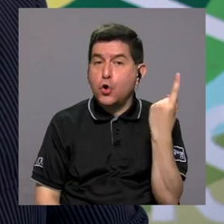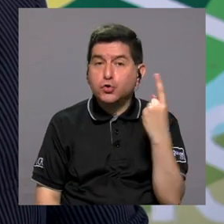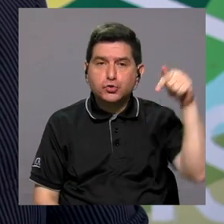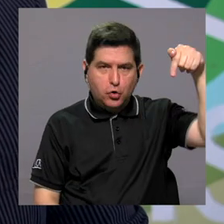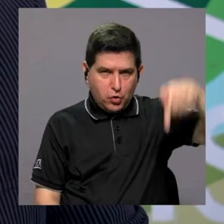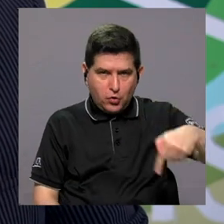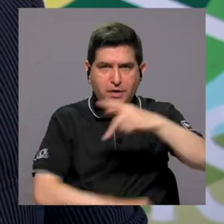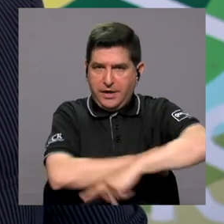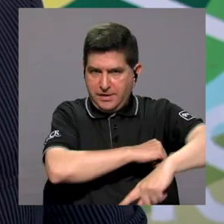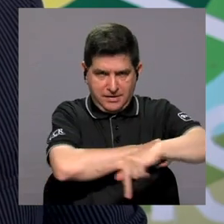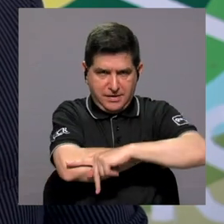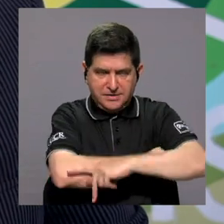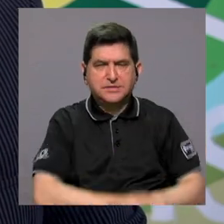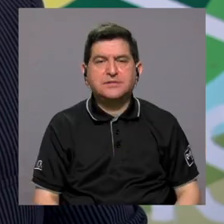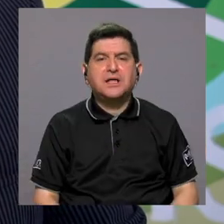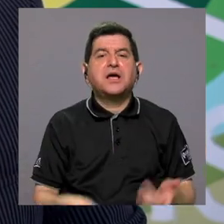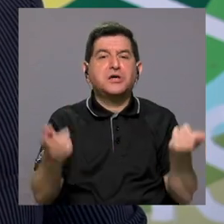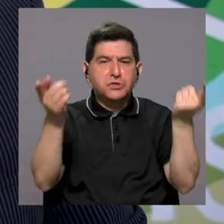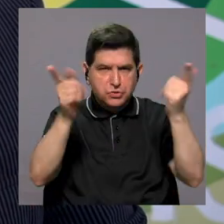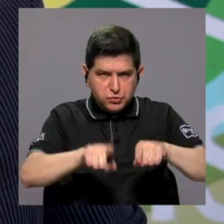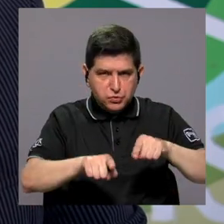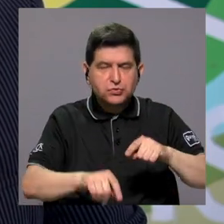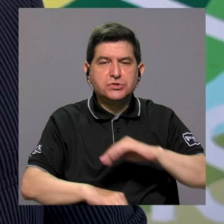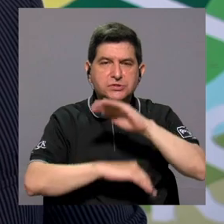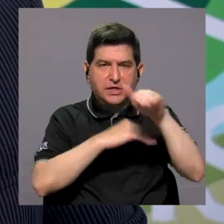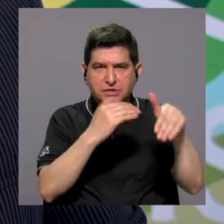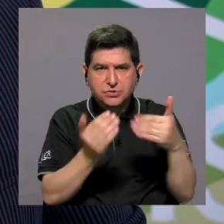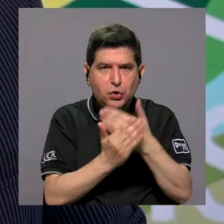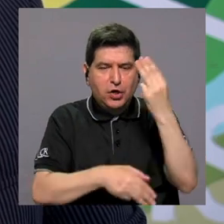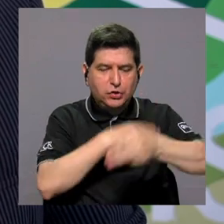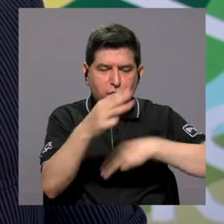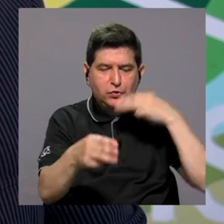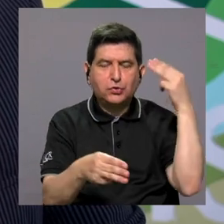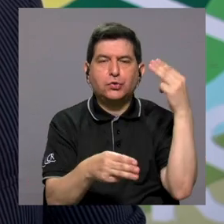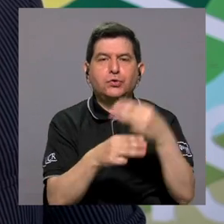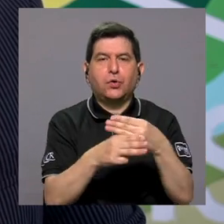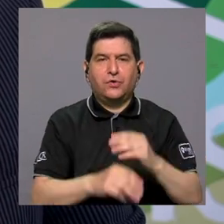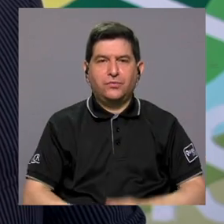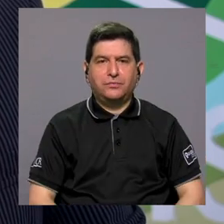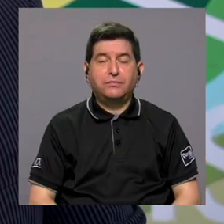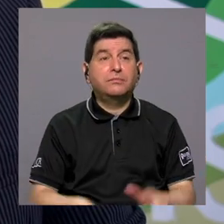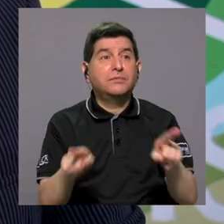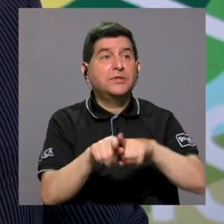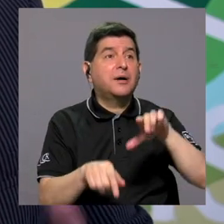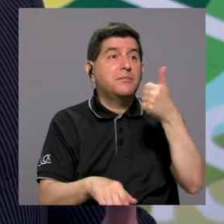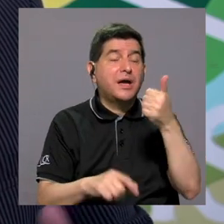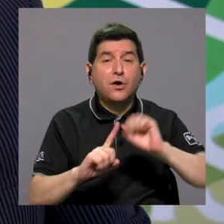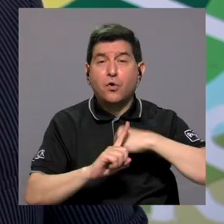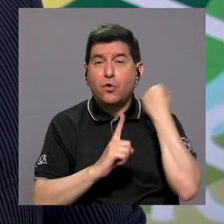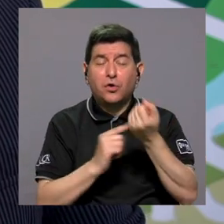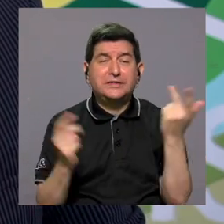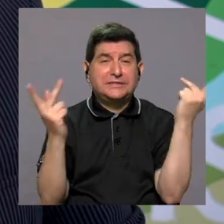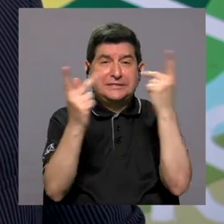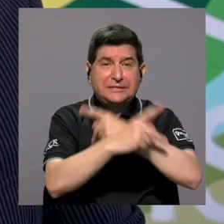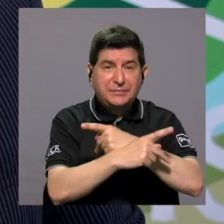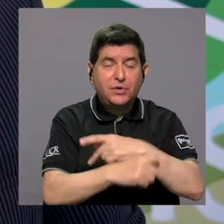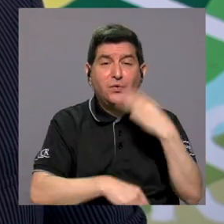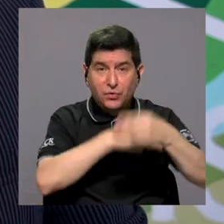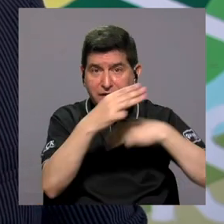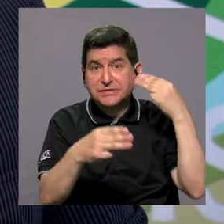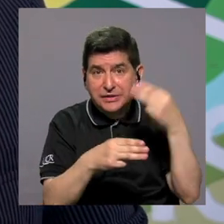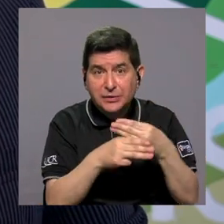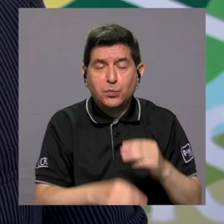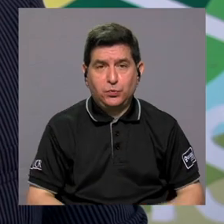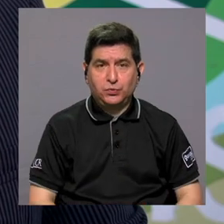ocurrido aquí en el país sino ha ocurrido alrededor del mundo inclusive hay otros agravantes en el resto del mundo como